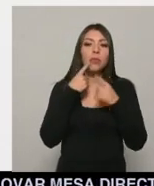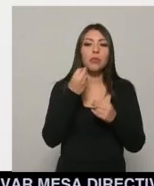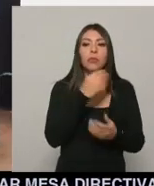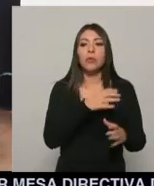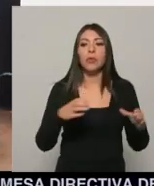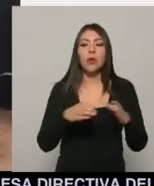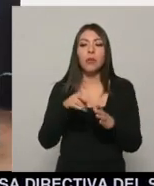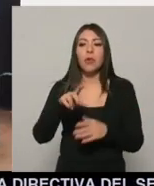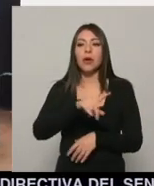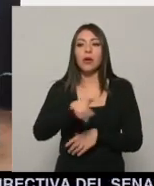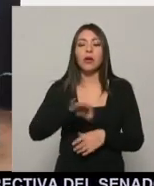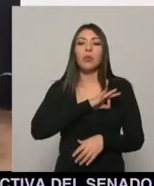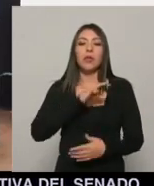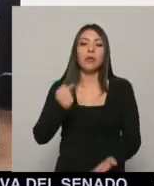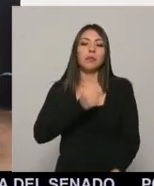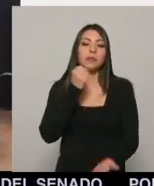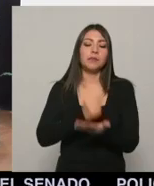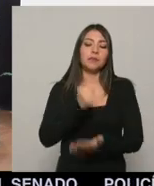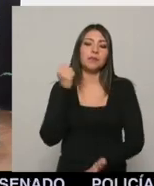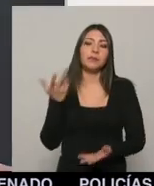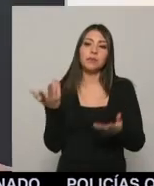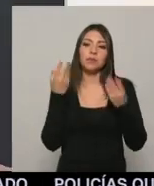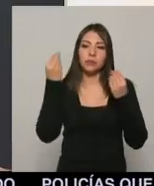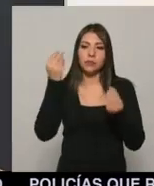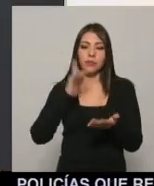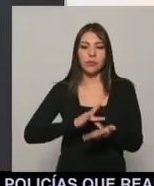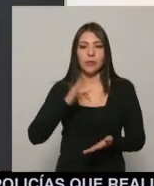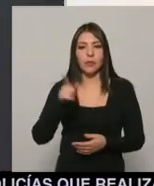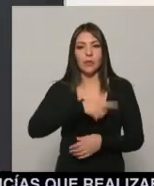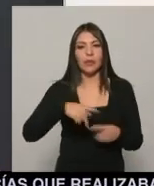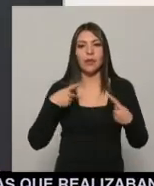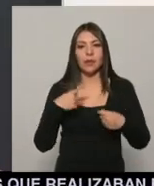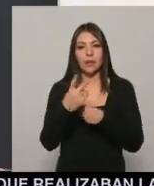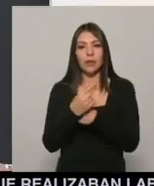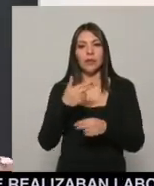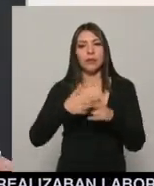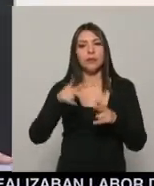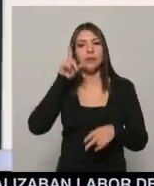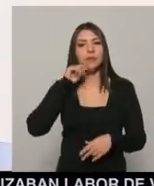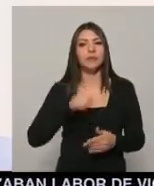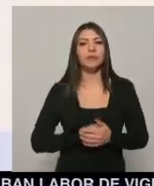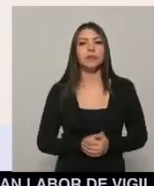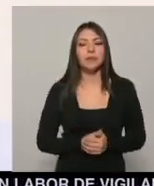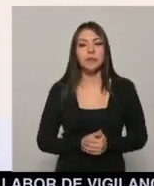con la mayoría de Morena. Pues muchas gracias, muchísimas gracias, Alberto, y a usted por verme. Hasta mañana.